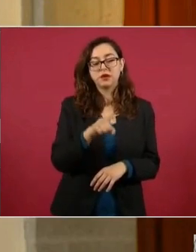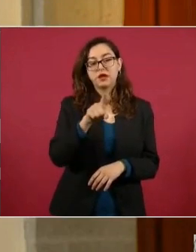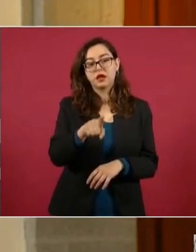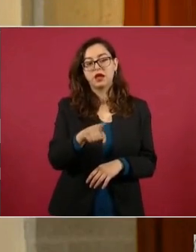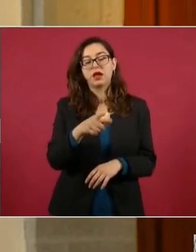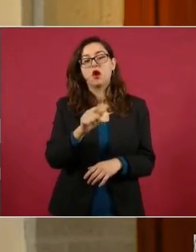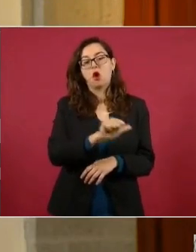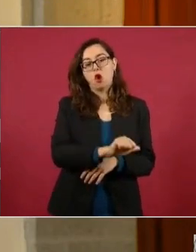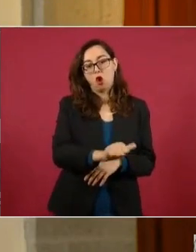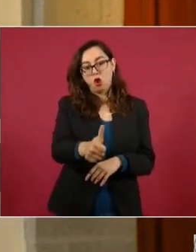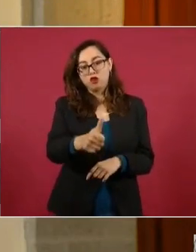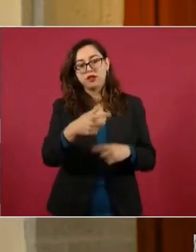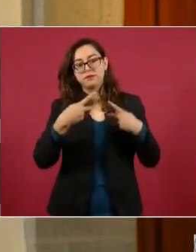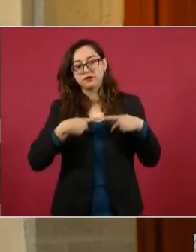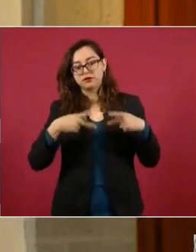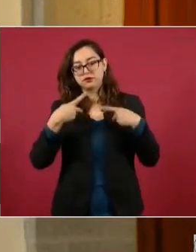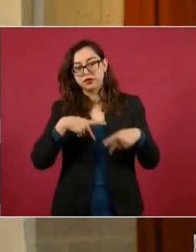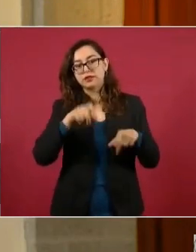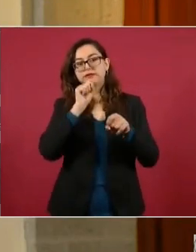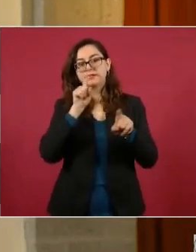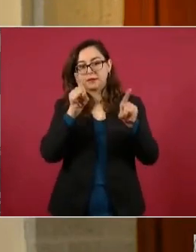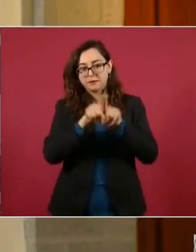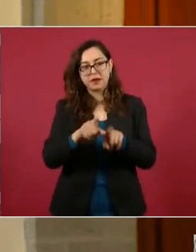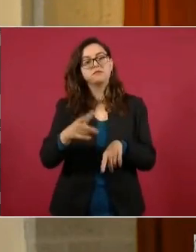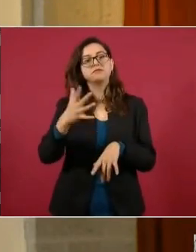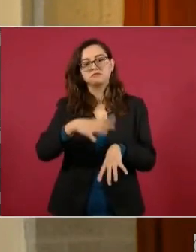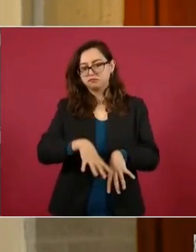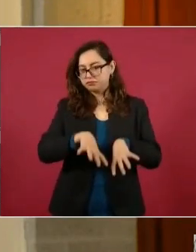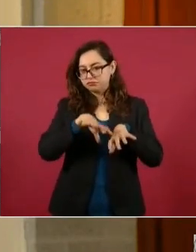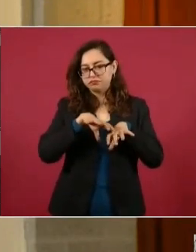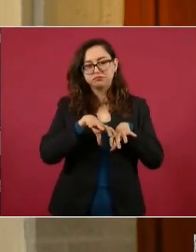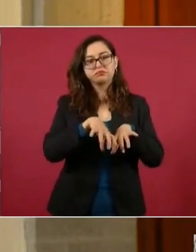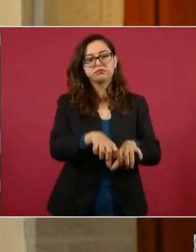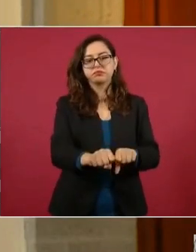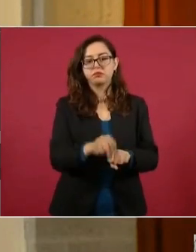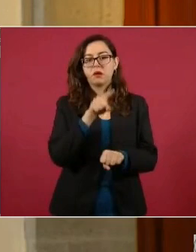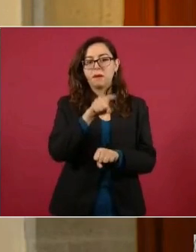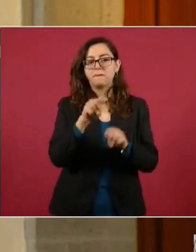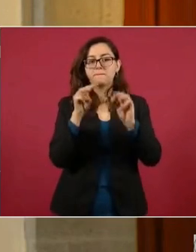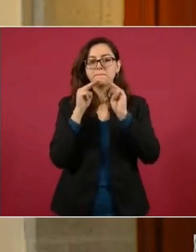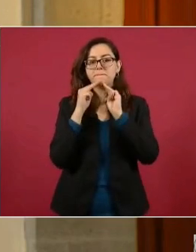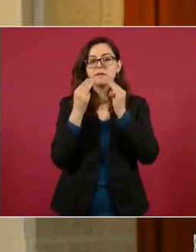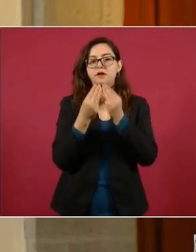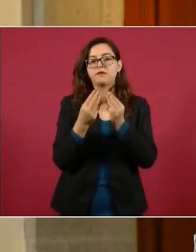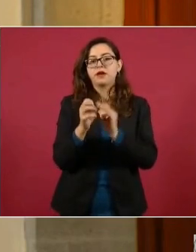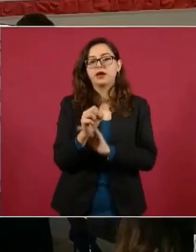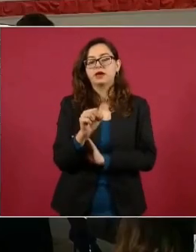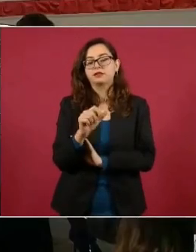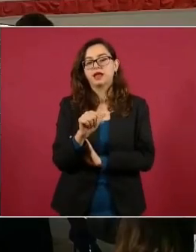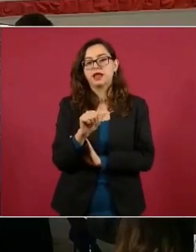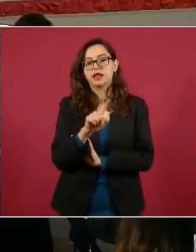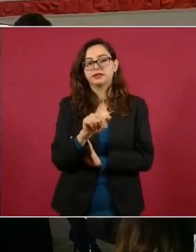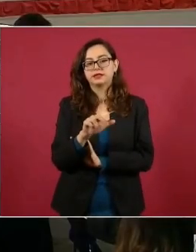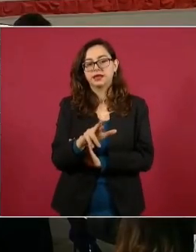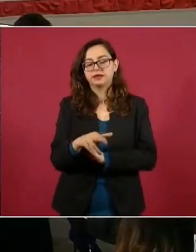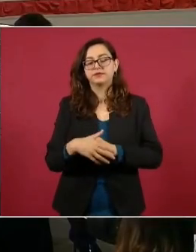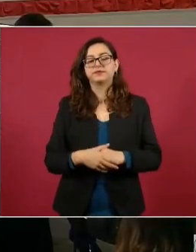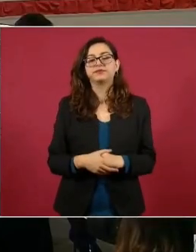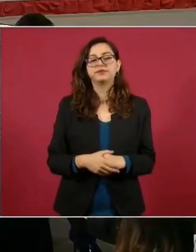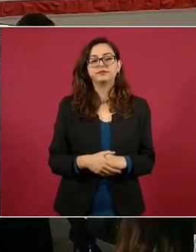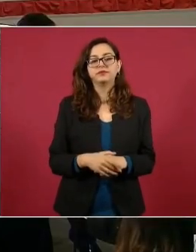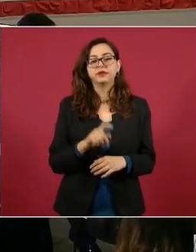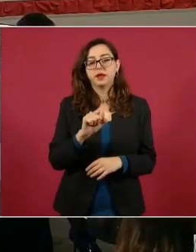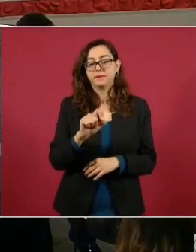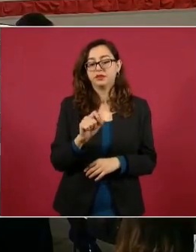del grupo delictivo de los salazar con una persona más el 24 en apodaca en nuevo